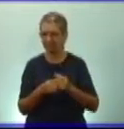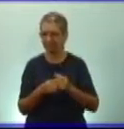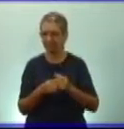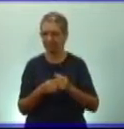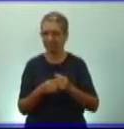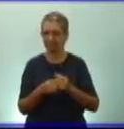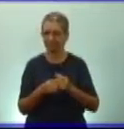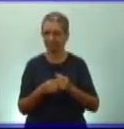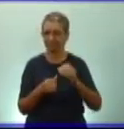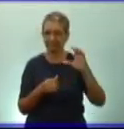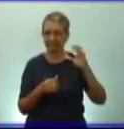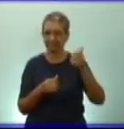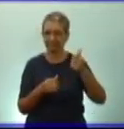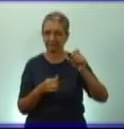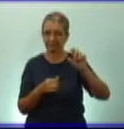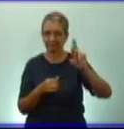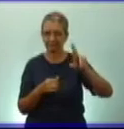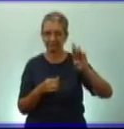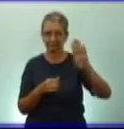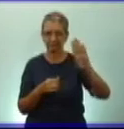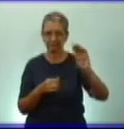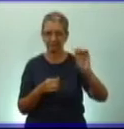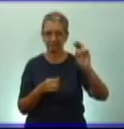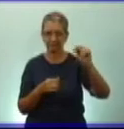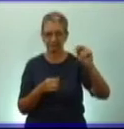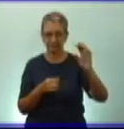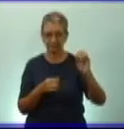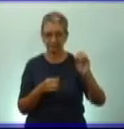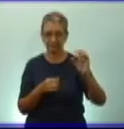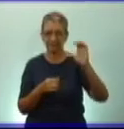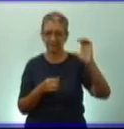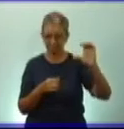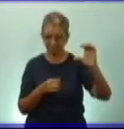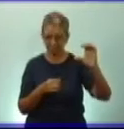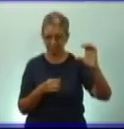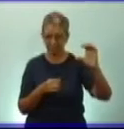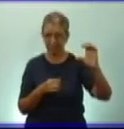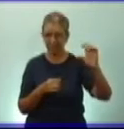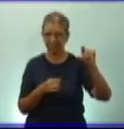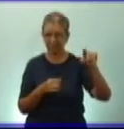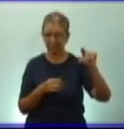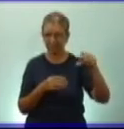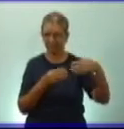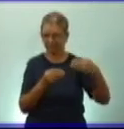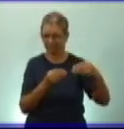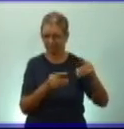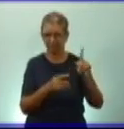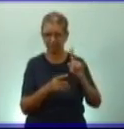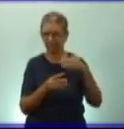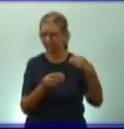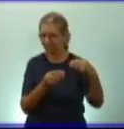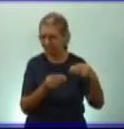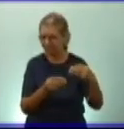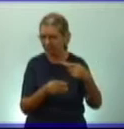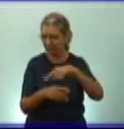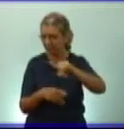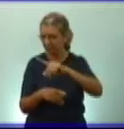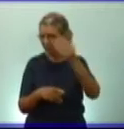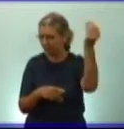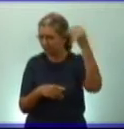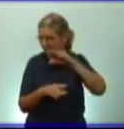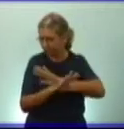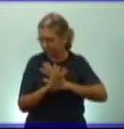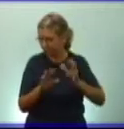el carbono, elemento que se simboliza con la C, ¿es un metal o un no metal? Ese elemento ustedes lo conocen,